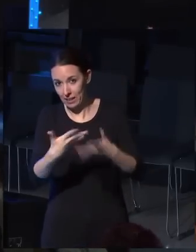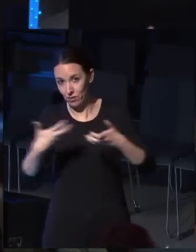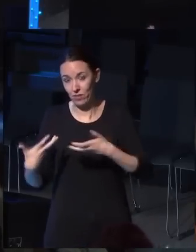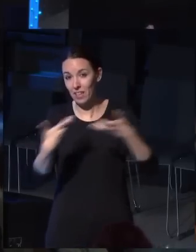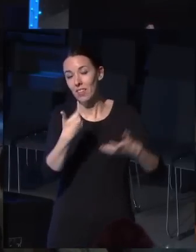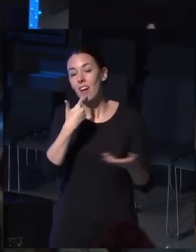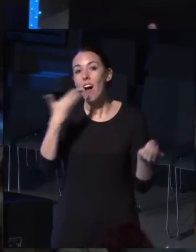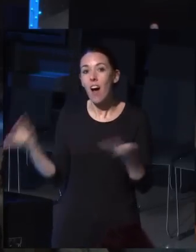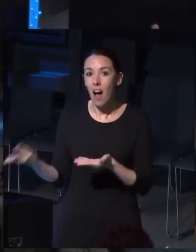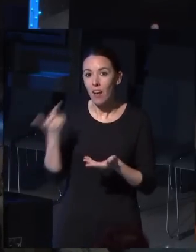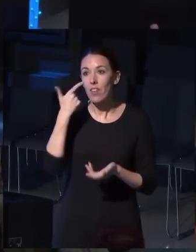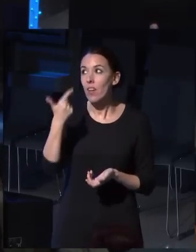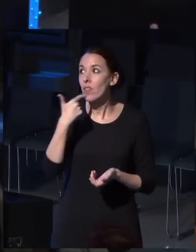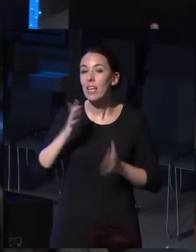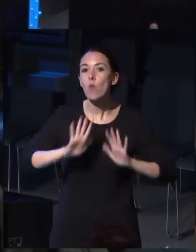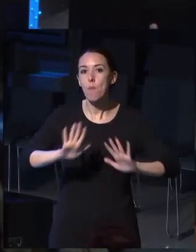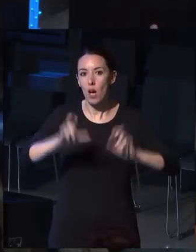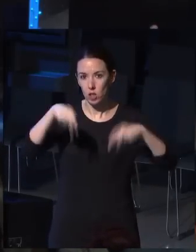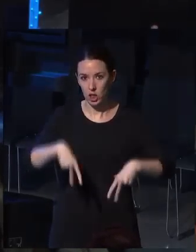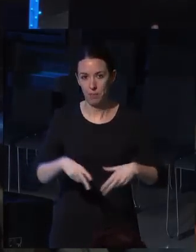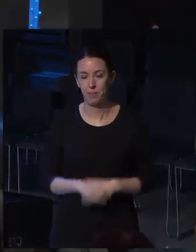Aquí tenéis a Louis Armstrong sin empujador. ¡Pare!